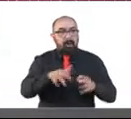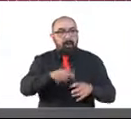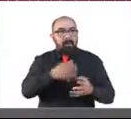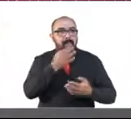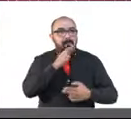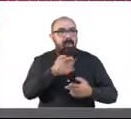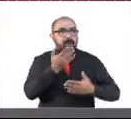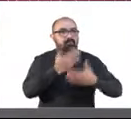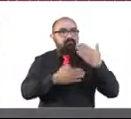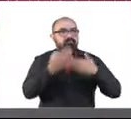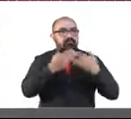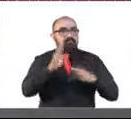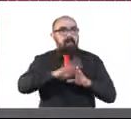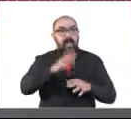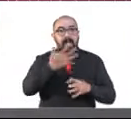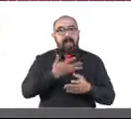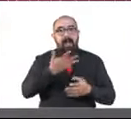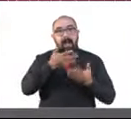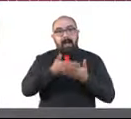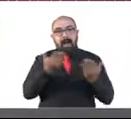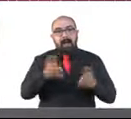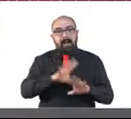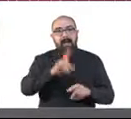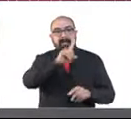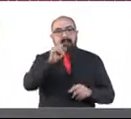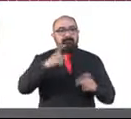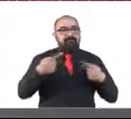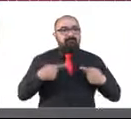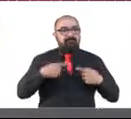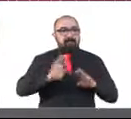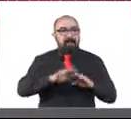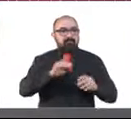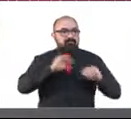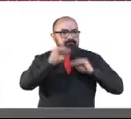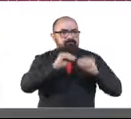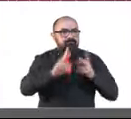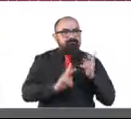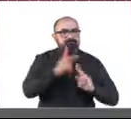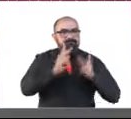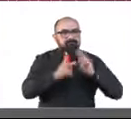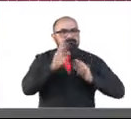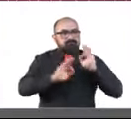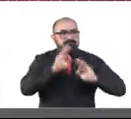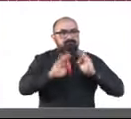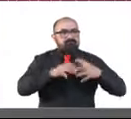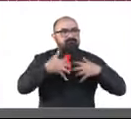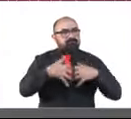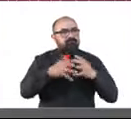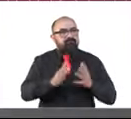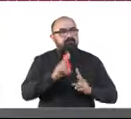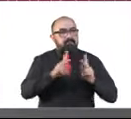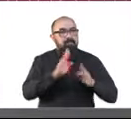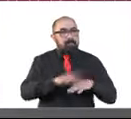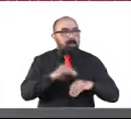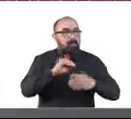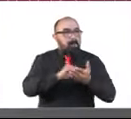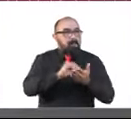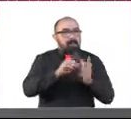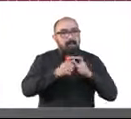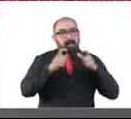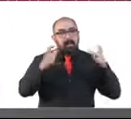Ya son más de 100 compañeros productores que producen de manera agroecológica en la ciudad, que gracias a ese primer impulso siguen hasta la fecha